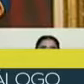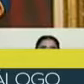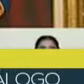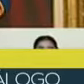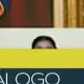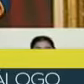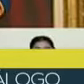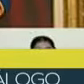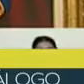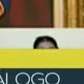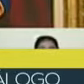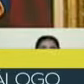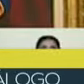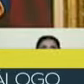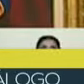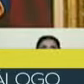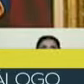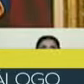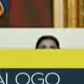Nosotros